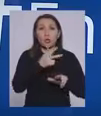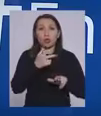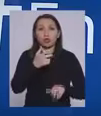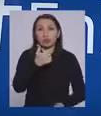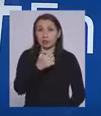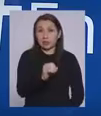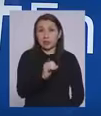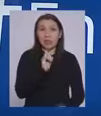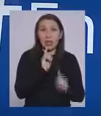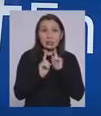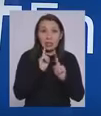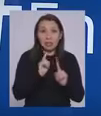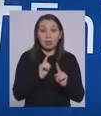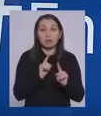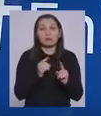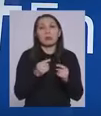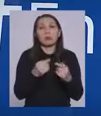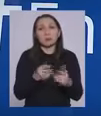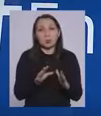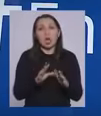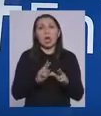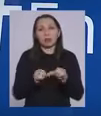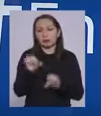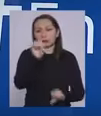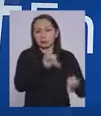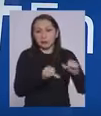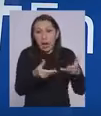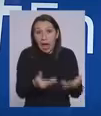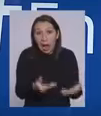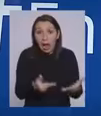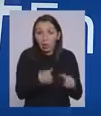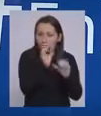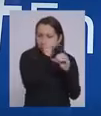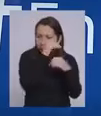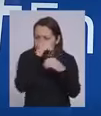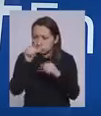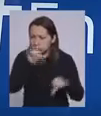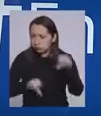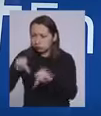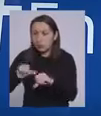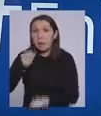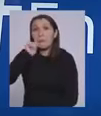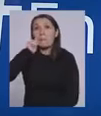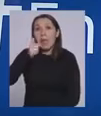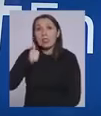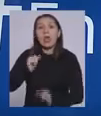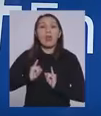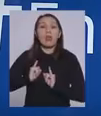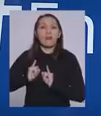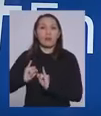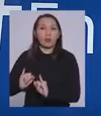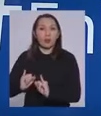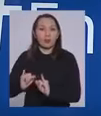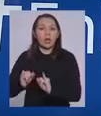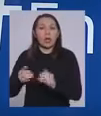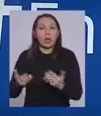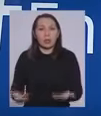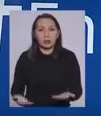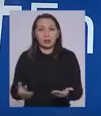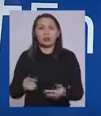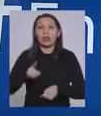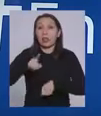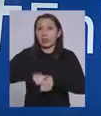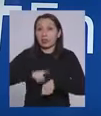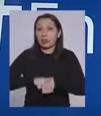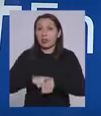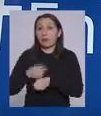8.860 exámenes que se están procesando en estos momentos y que el día de mañana van a ser informados. Por lo tanto, el